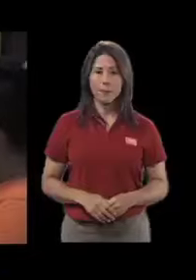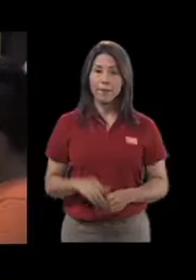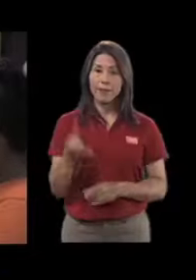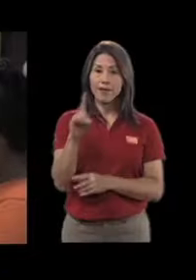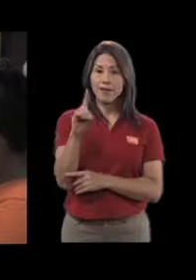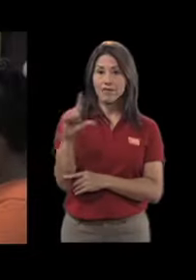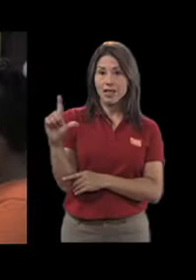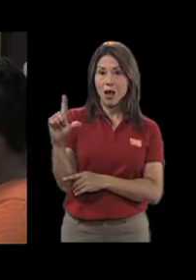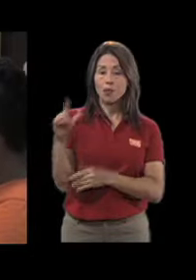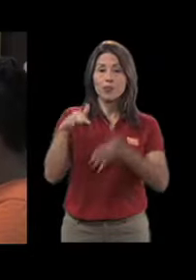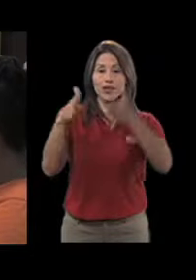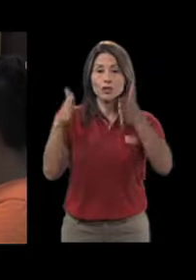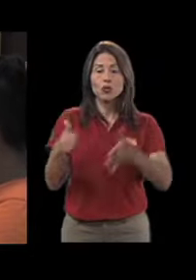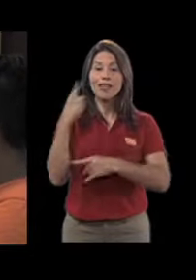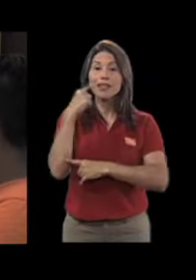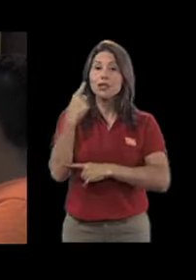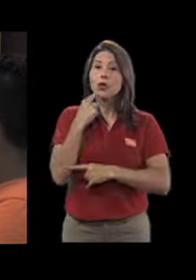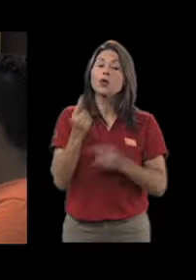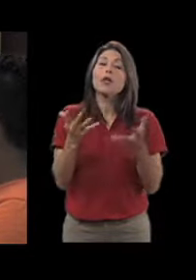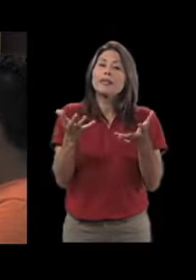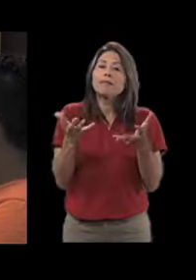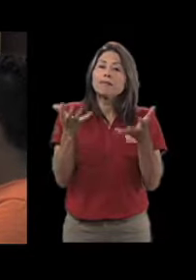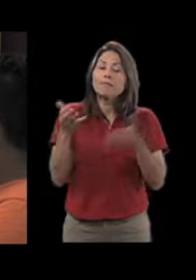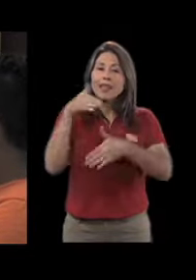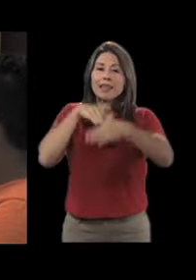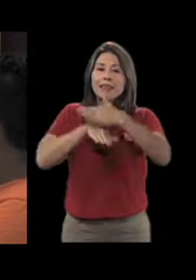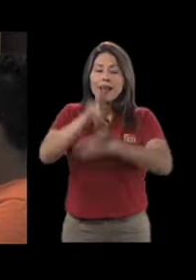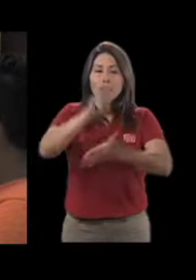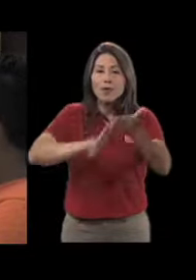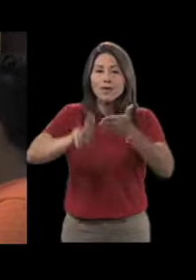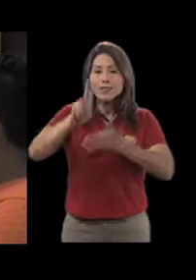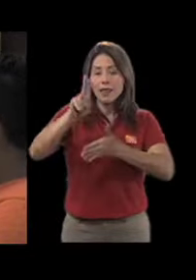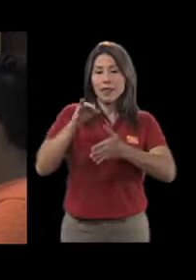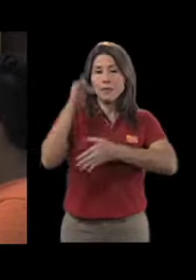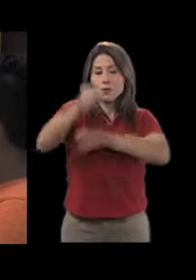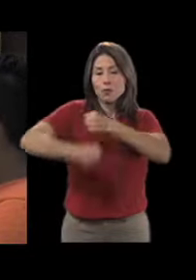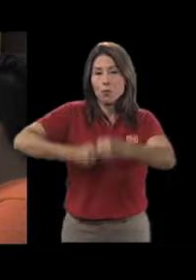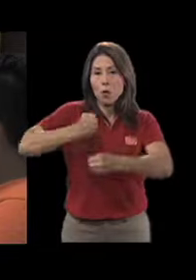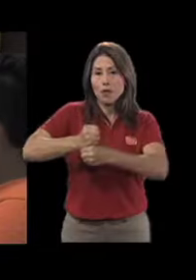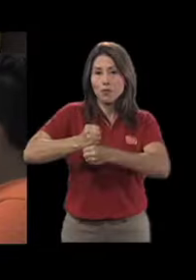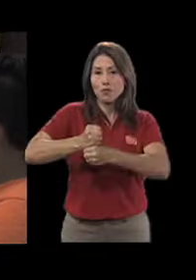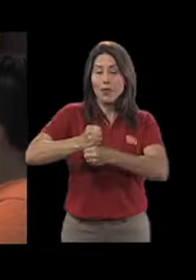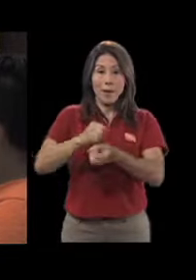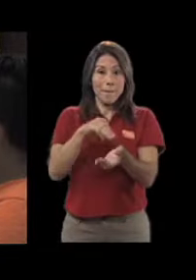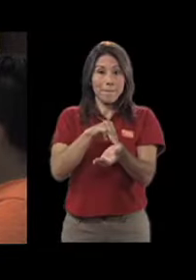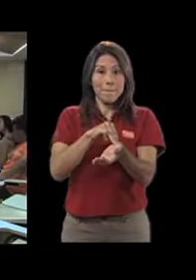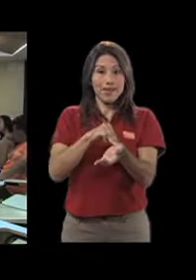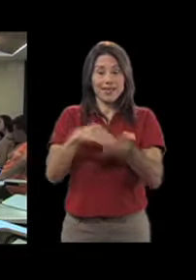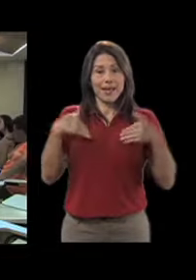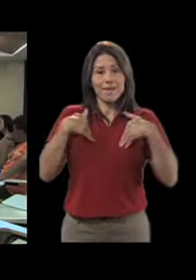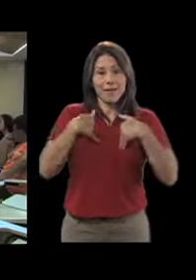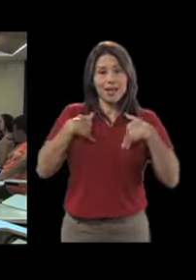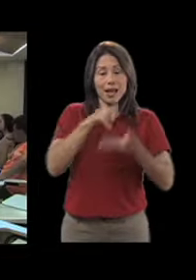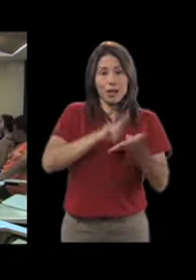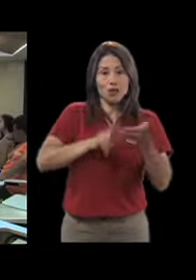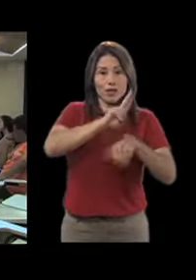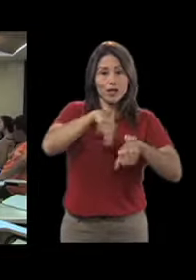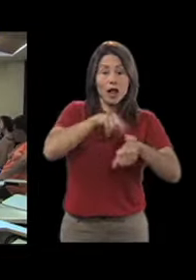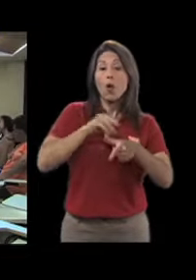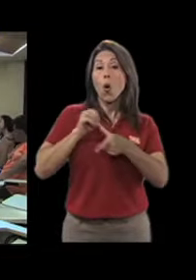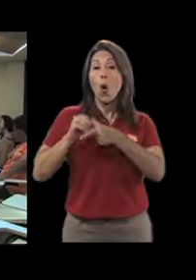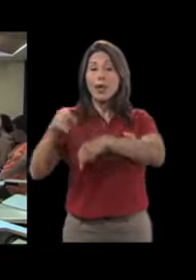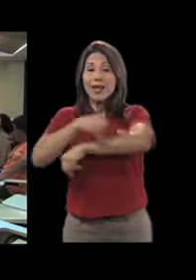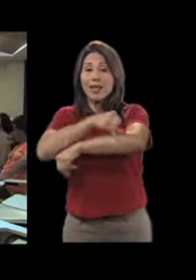David Lau es un estudiante sordo que busca ingresar a la universidad en el 2015. Medicina Veterinaria en la